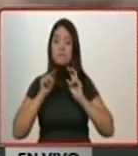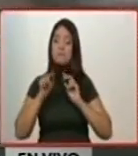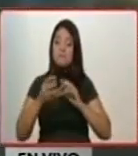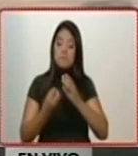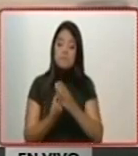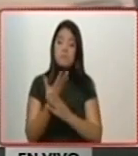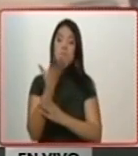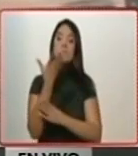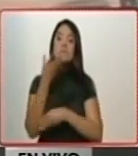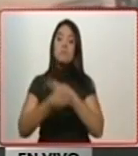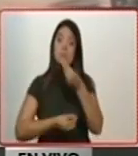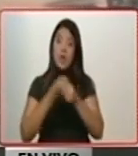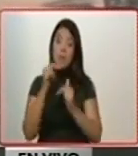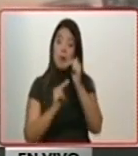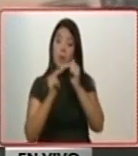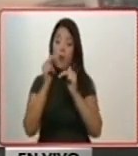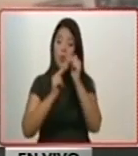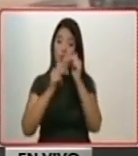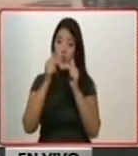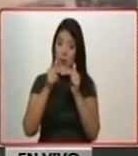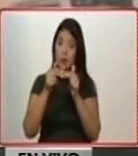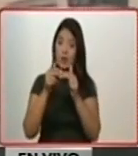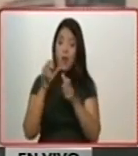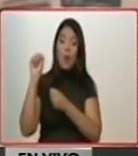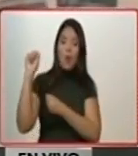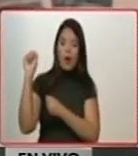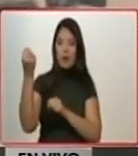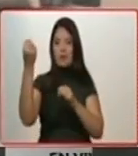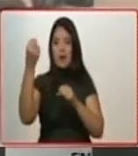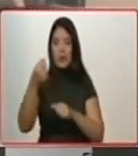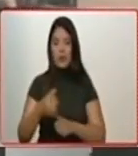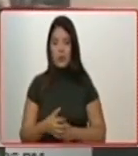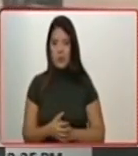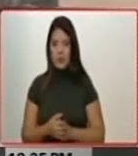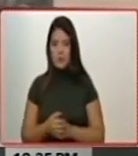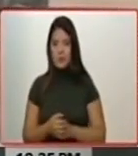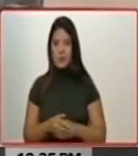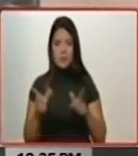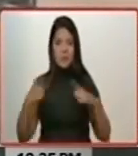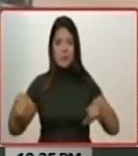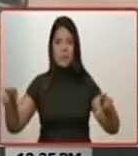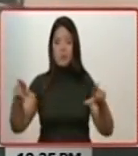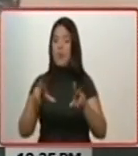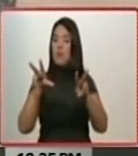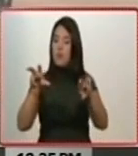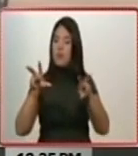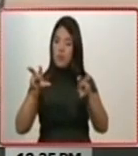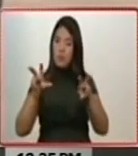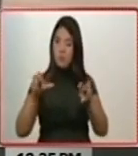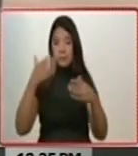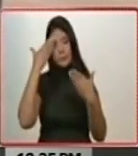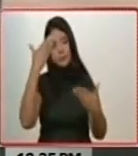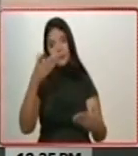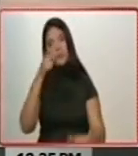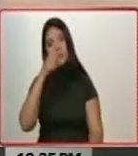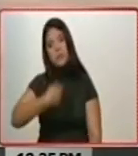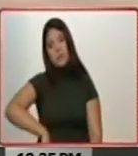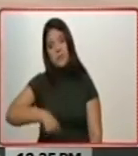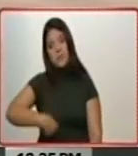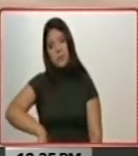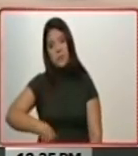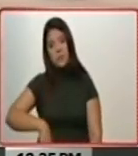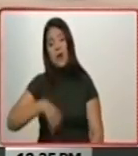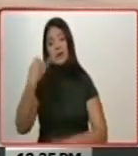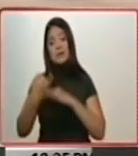hacer o vamos a construir un estadio. Aquí está el estadio, el nuevo estadio. Saludamos al presidente